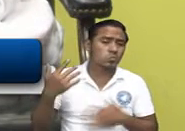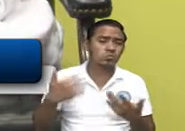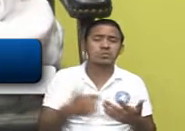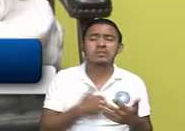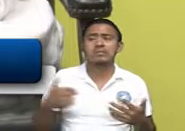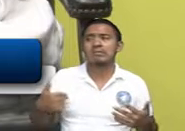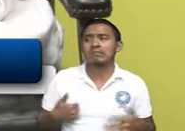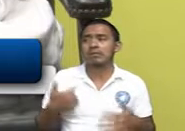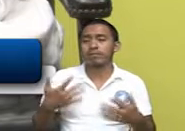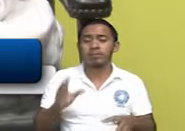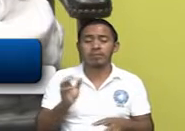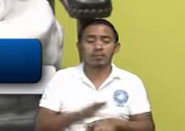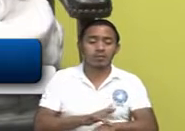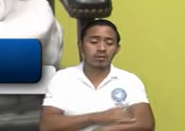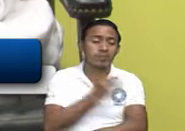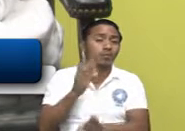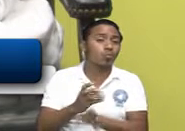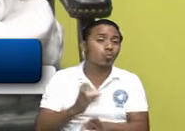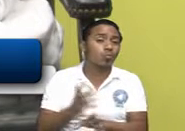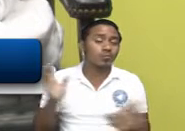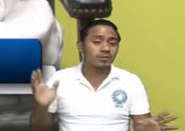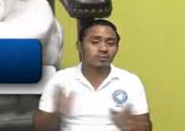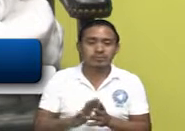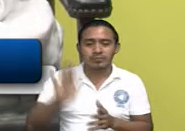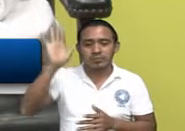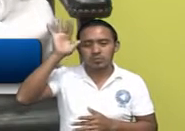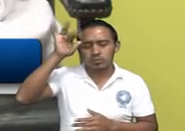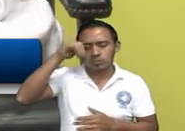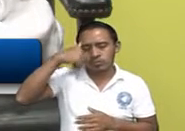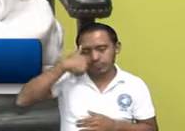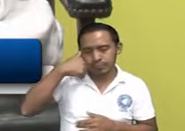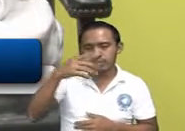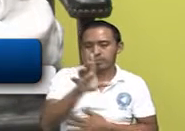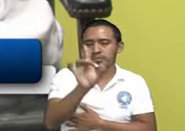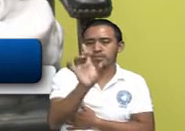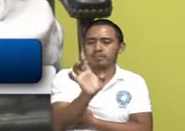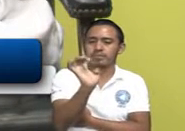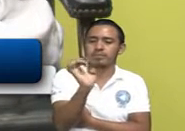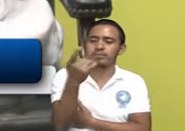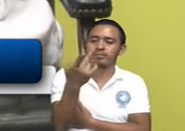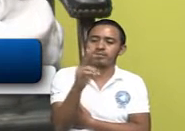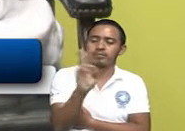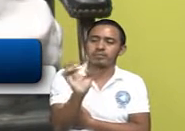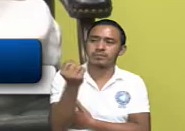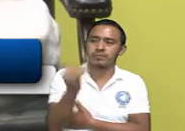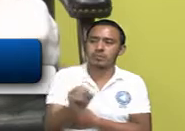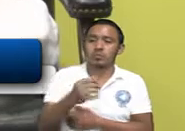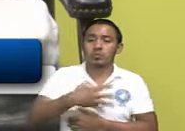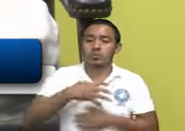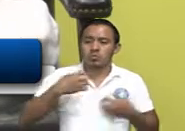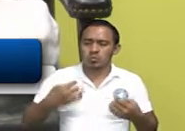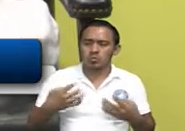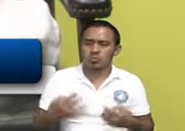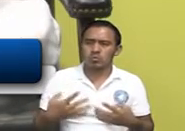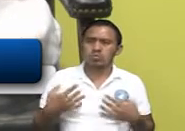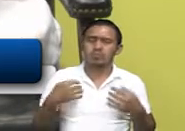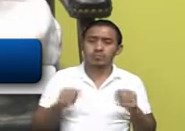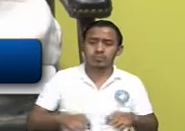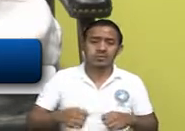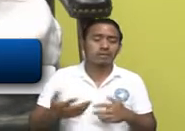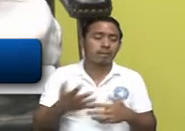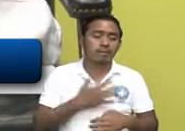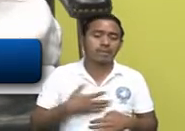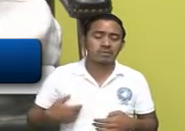vienen los sentimientos de culpa, estado depresivo y a veces hasta un dolor tan profundo que puede llevar a un intento